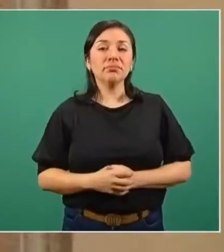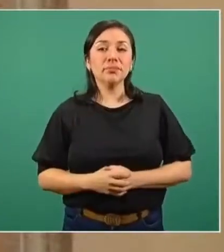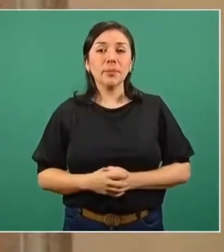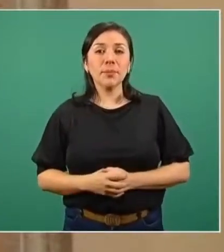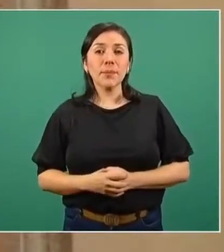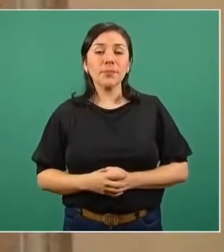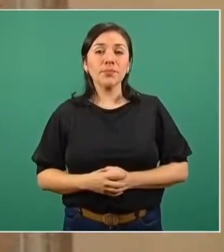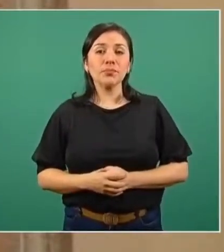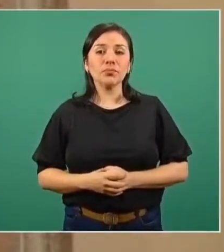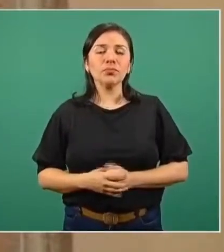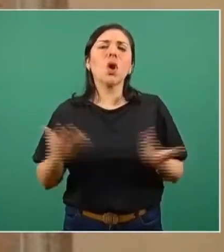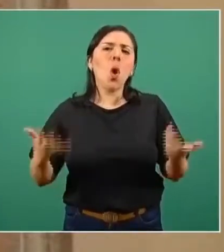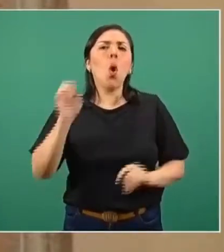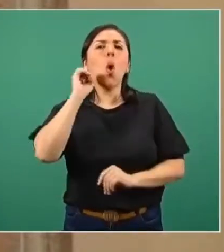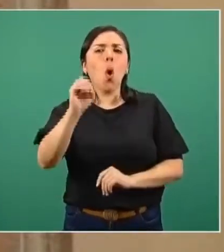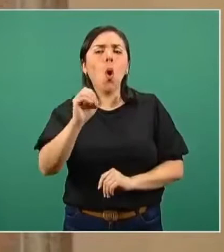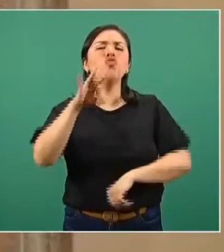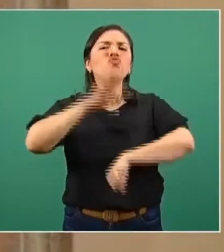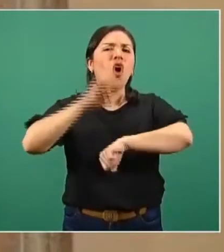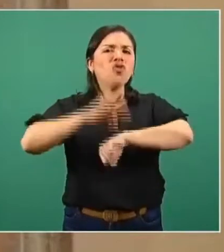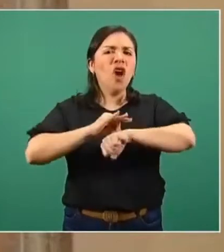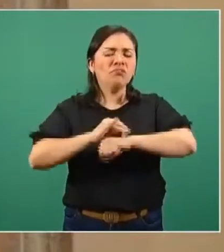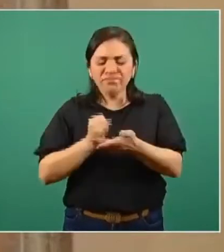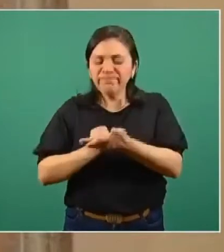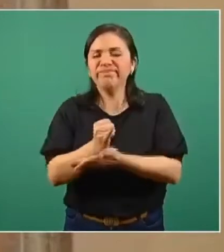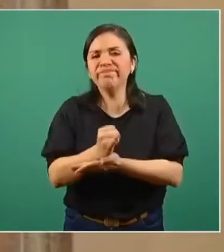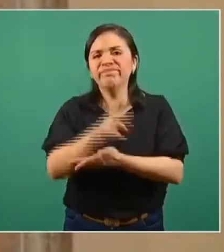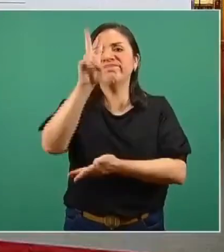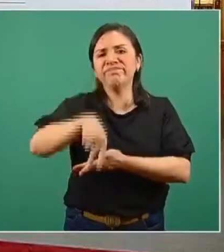SARS-CoV-2 o con una dictaminación. Hay que recordar que hay